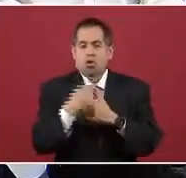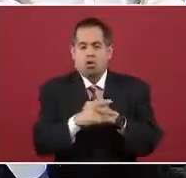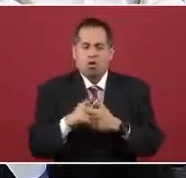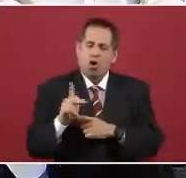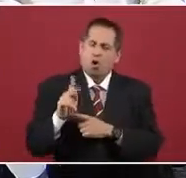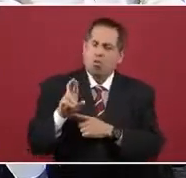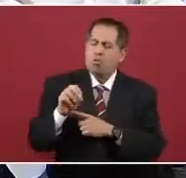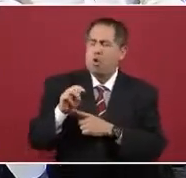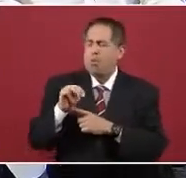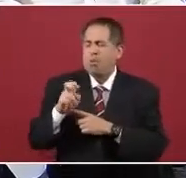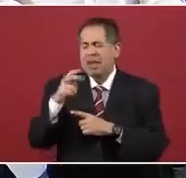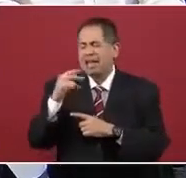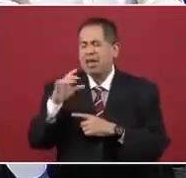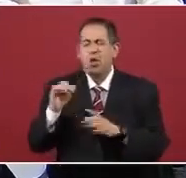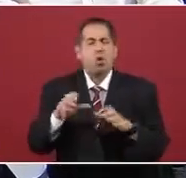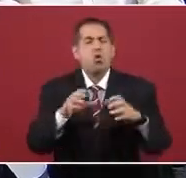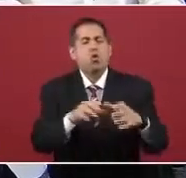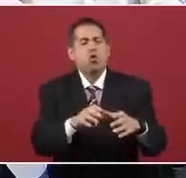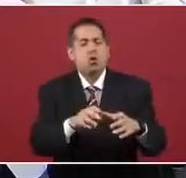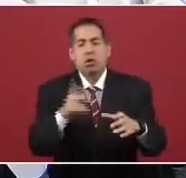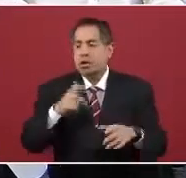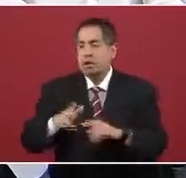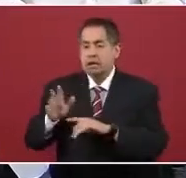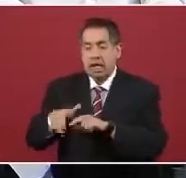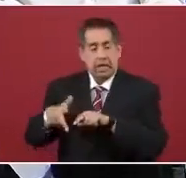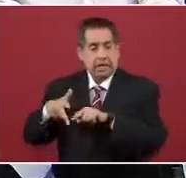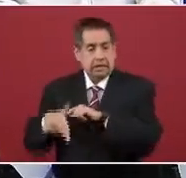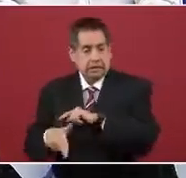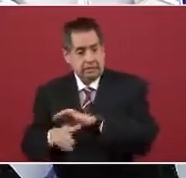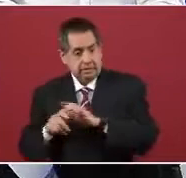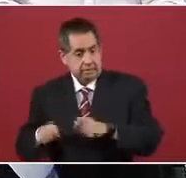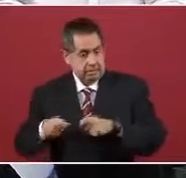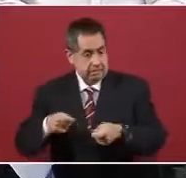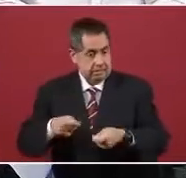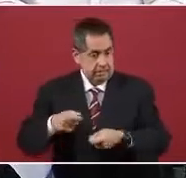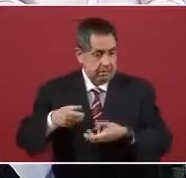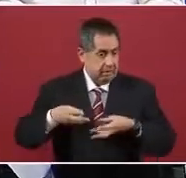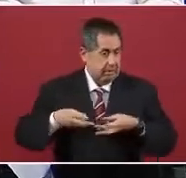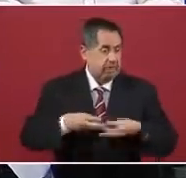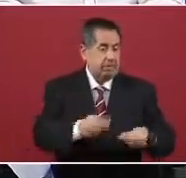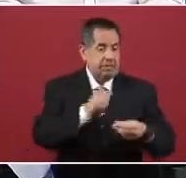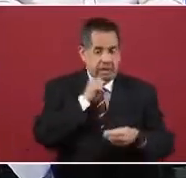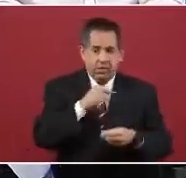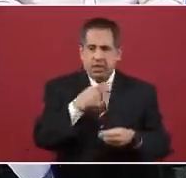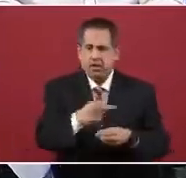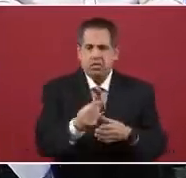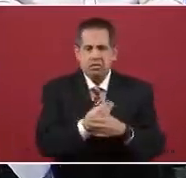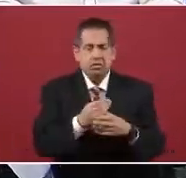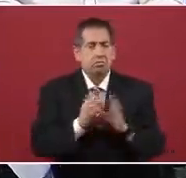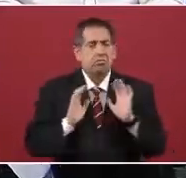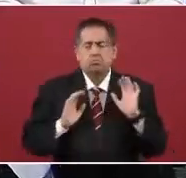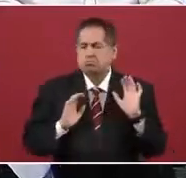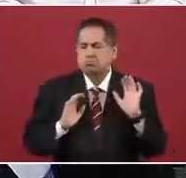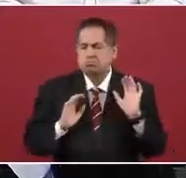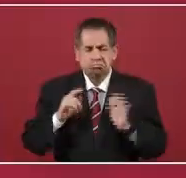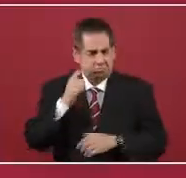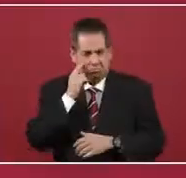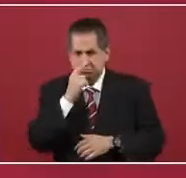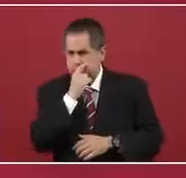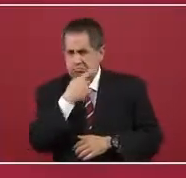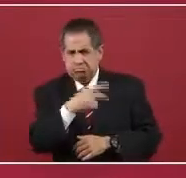ProMéxico luego de que se les cortó la llave para que ya no sigan gastándose la lana estos señores? Están en su derecho de hacerlo,